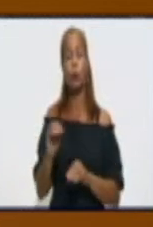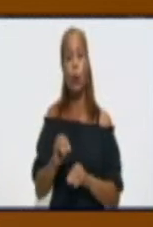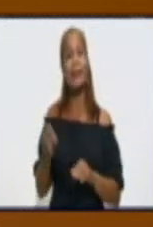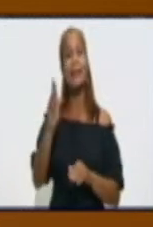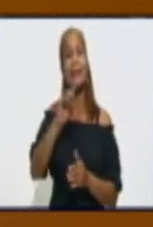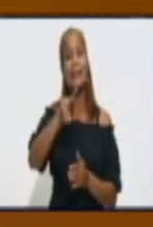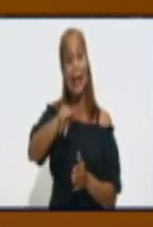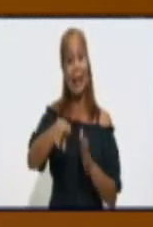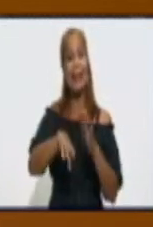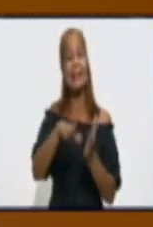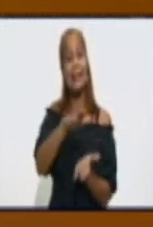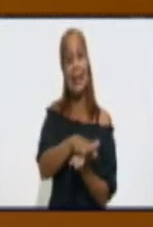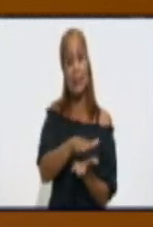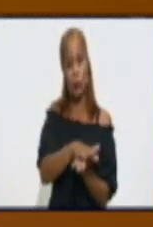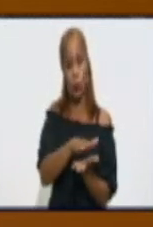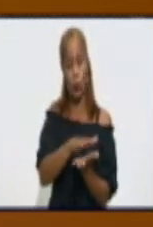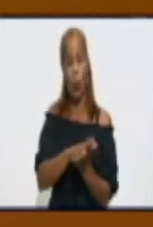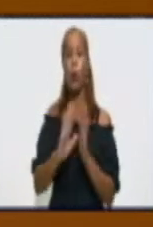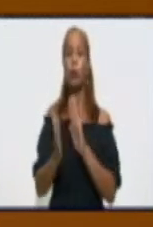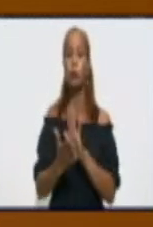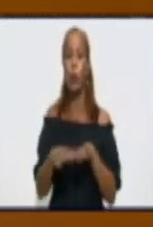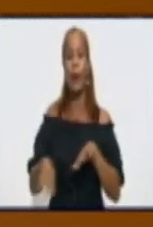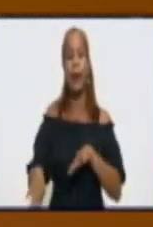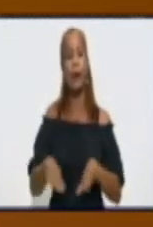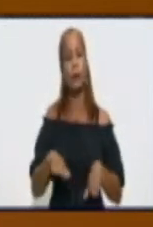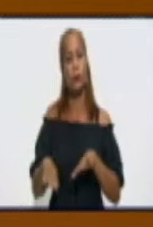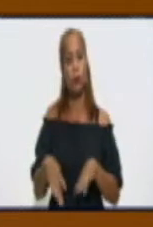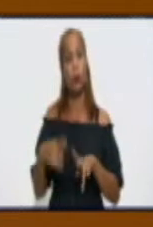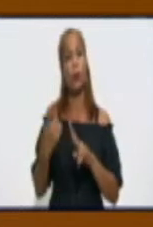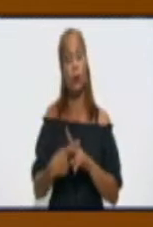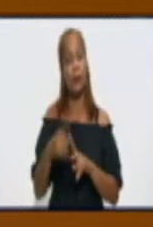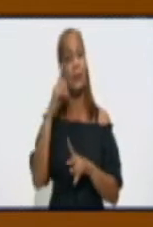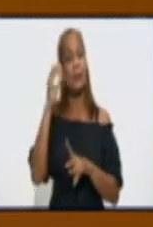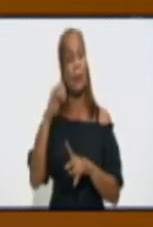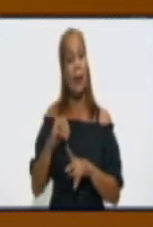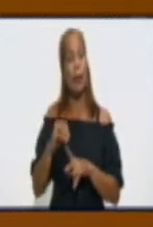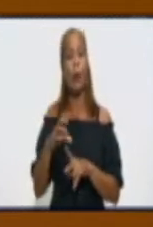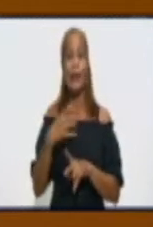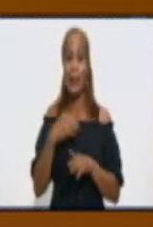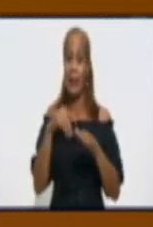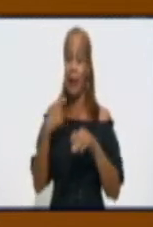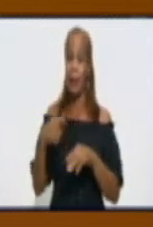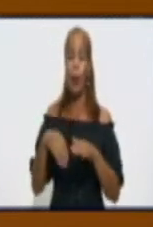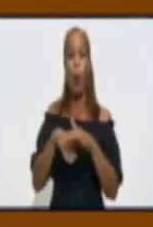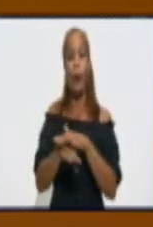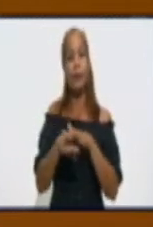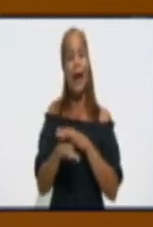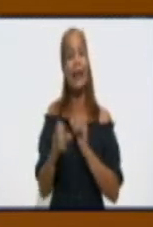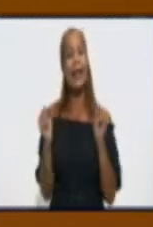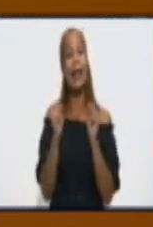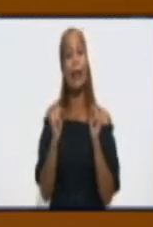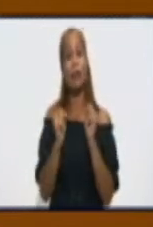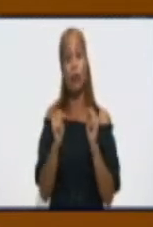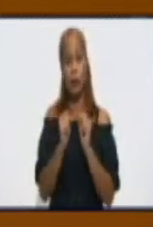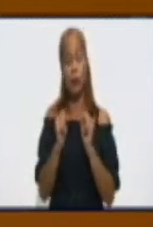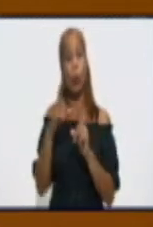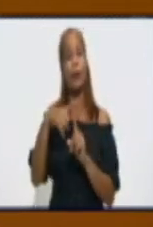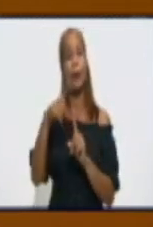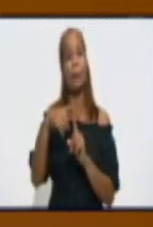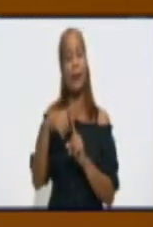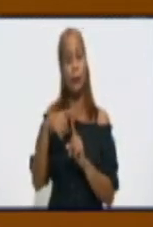vacunal, para cumpliendo con todas las condiciones, ya que se conserva en una temperatura de 2 a 8 grados. Entonces se hizo todas las revisiones, los